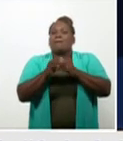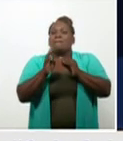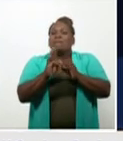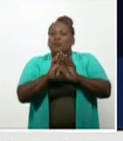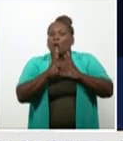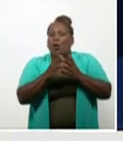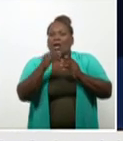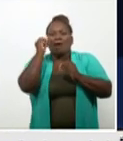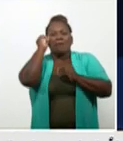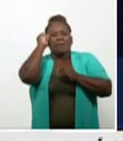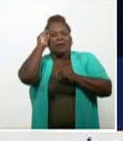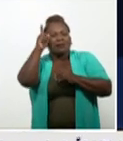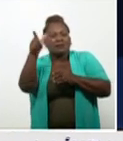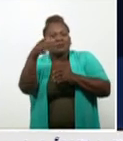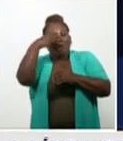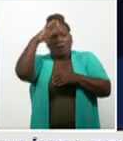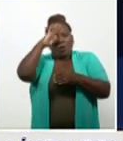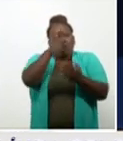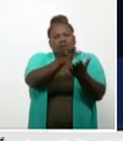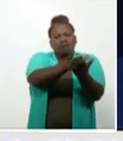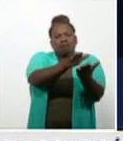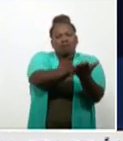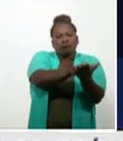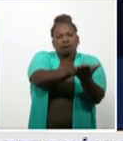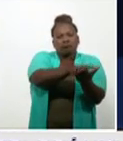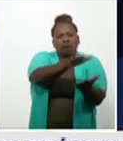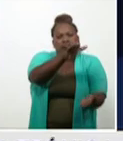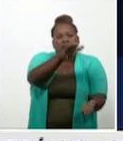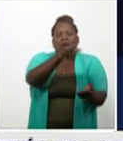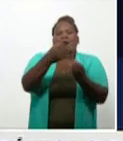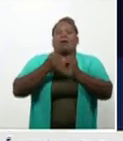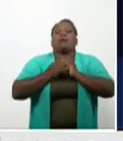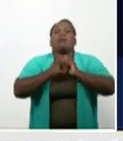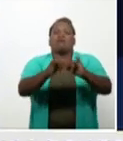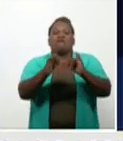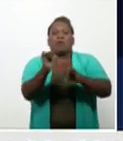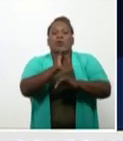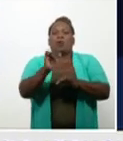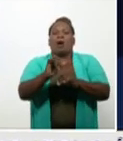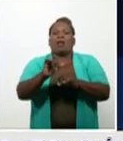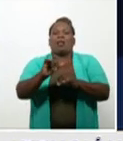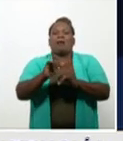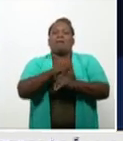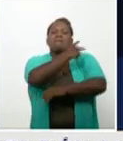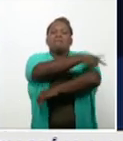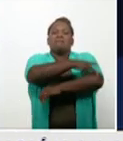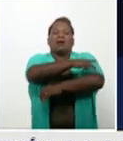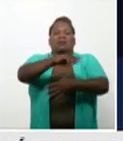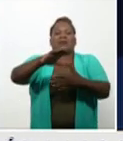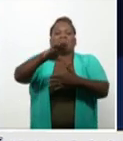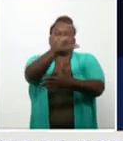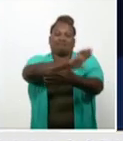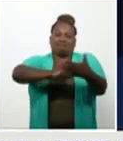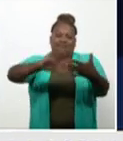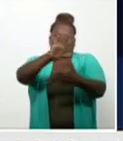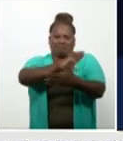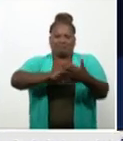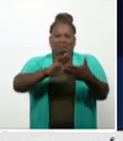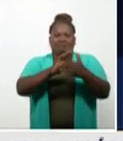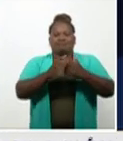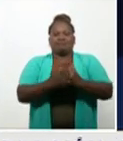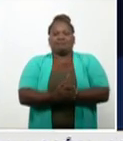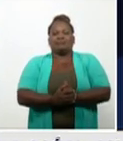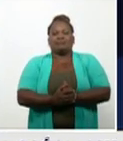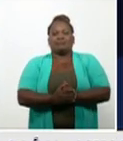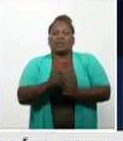pues llevamos también para organizar lo que es el abordaje epidemiológico de esta enfermedad a estos países. Son